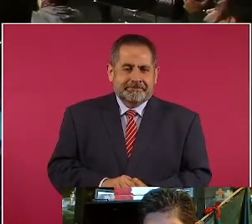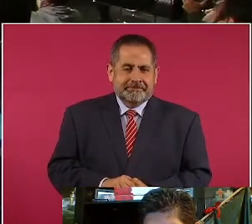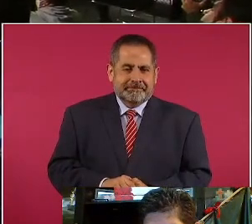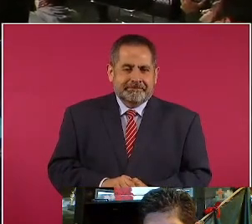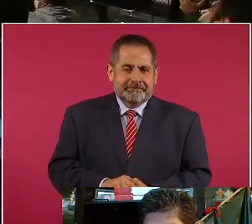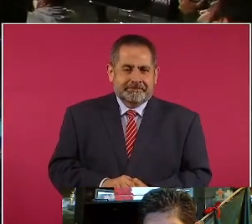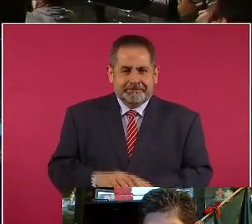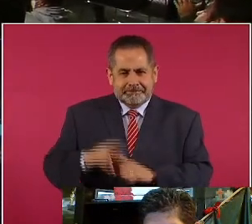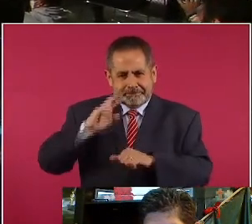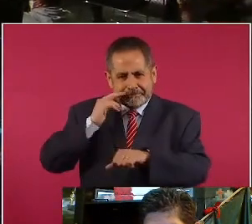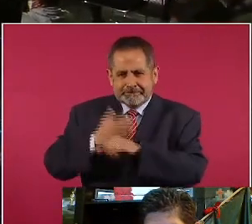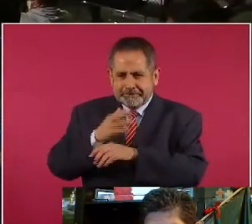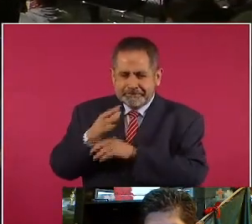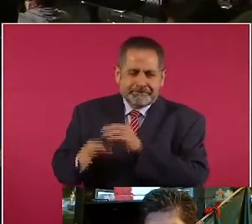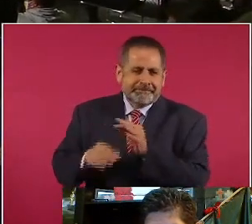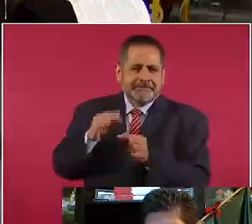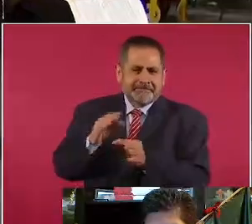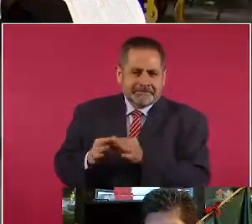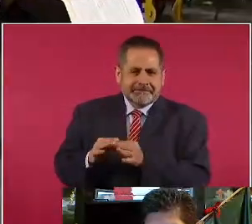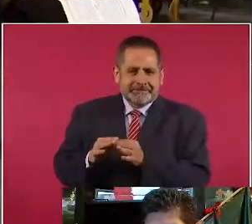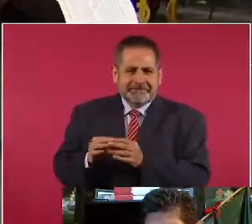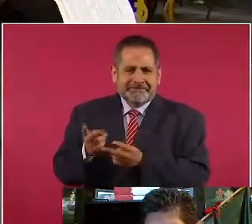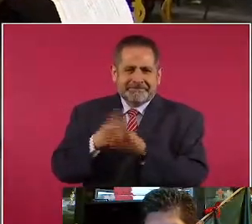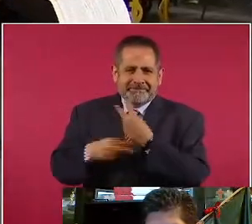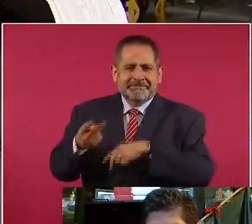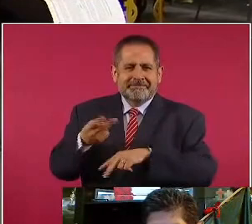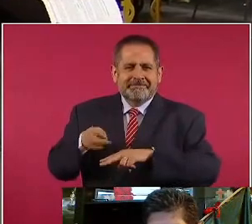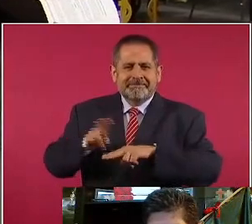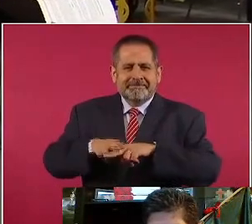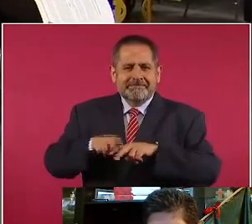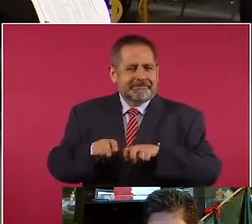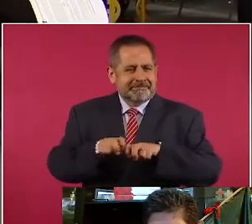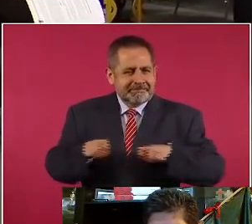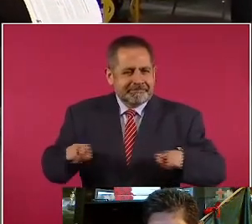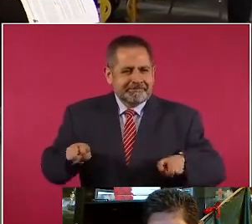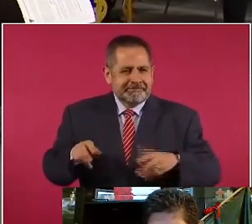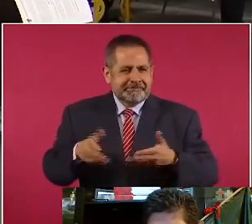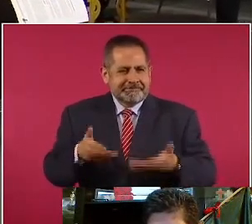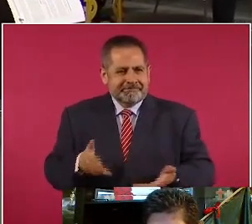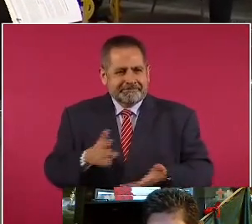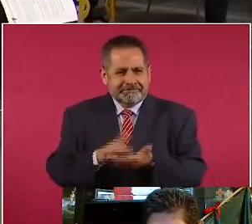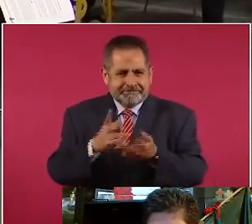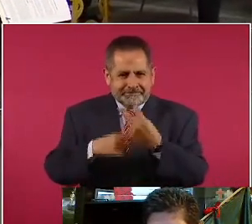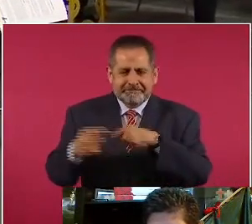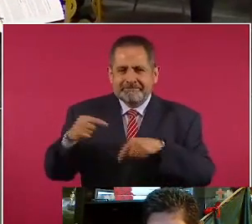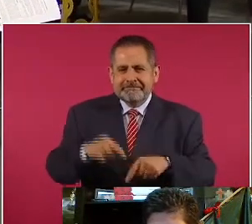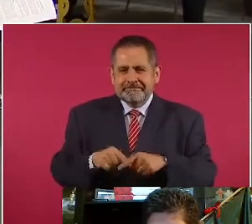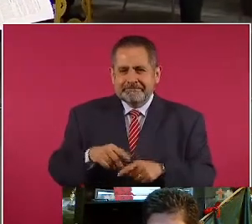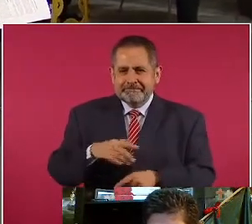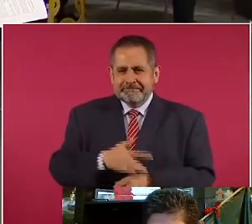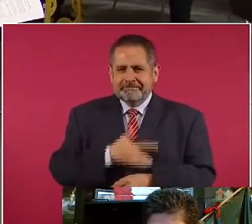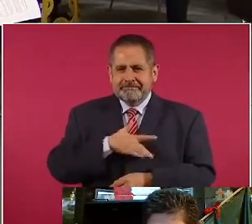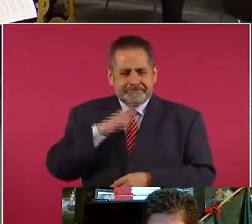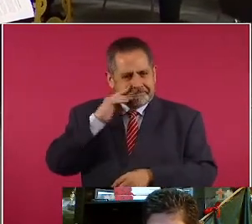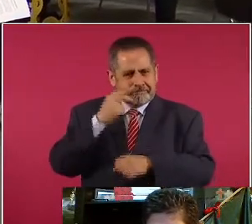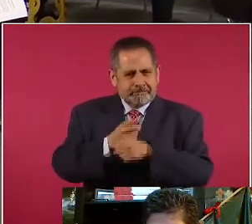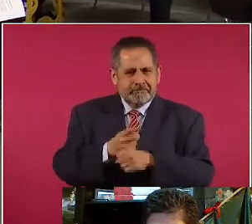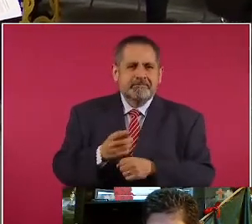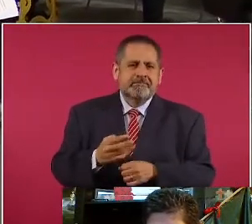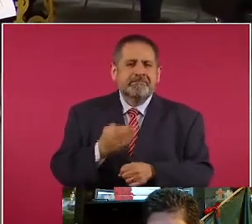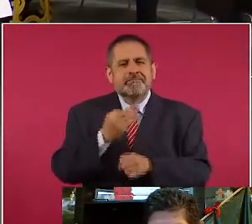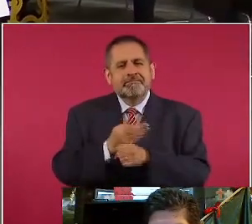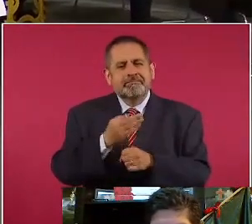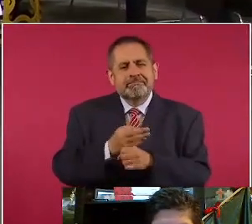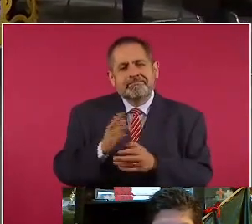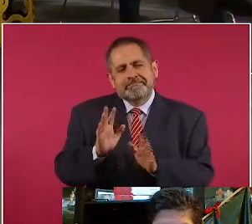la responsabilidad o el que estén aquí, que sea voluntario, porque viene